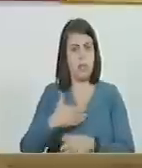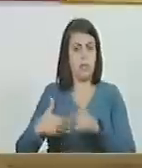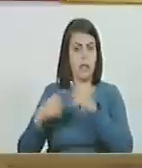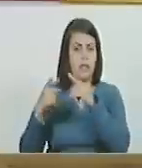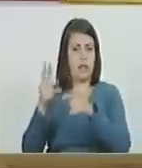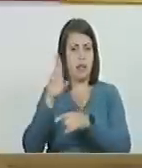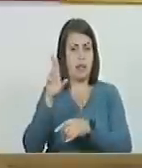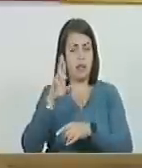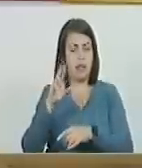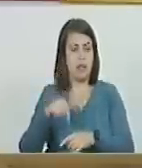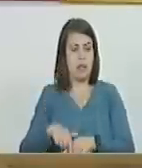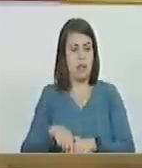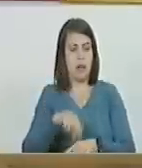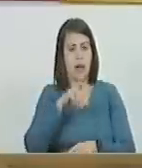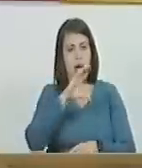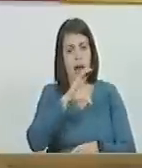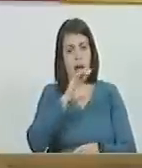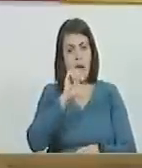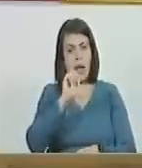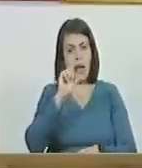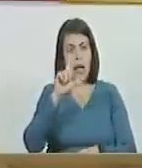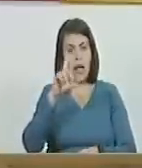de la República Rafael Caldera.